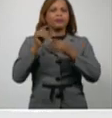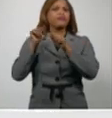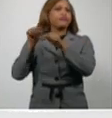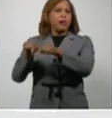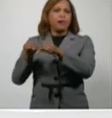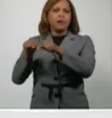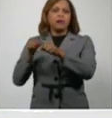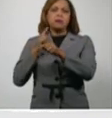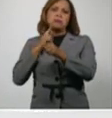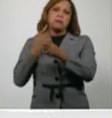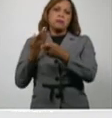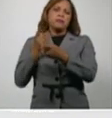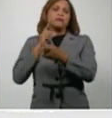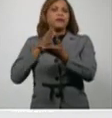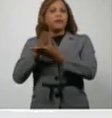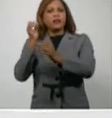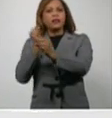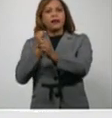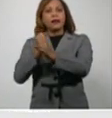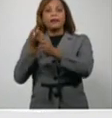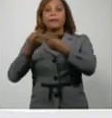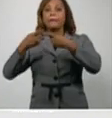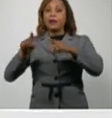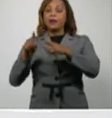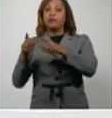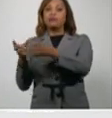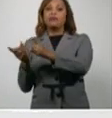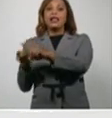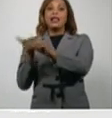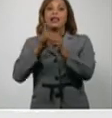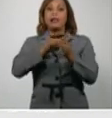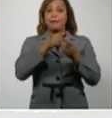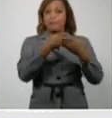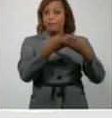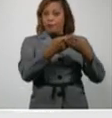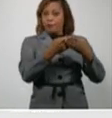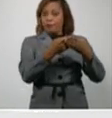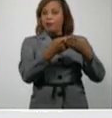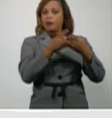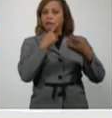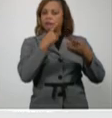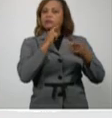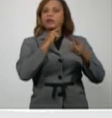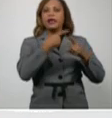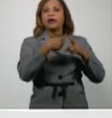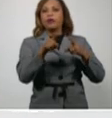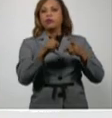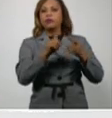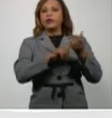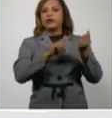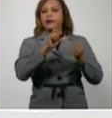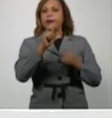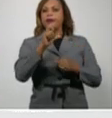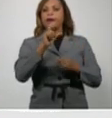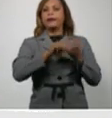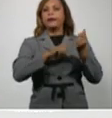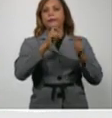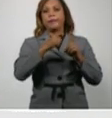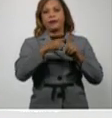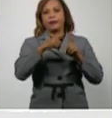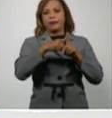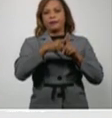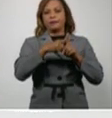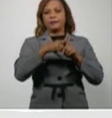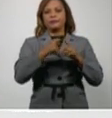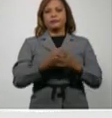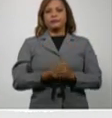trabaja, aunque las muestras se trasladan para su procesamiento en el Instituto de Medicina Tropical